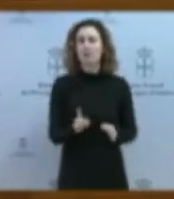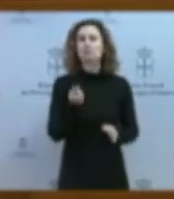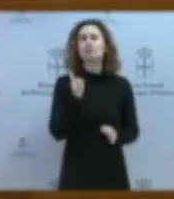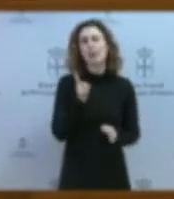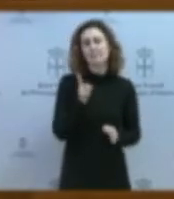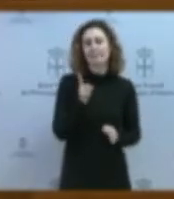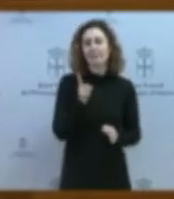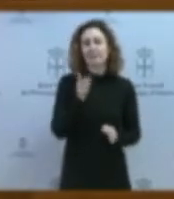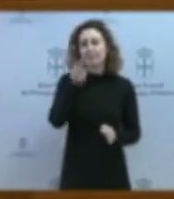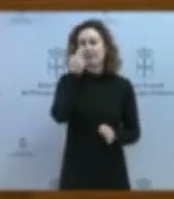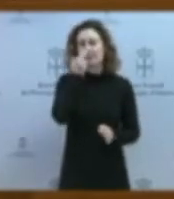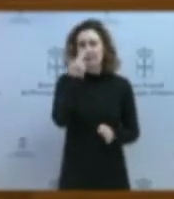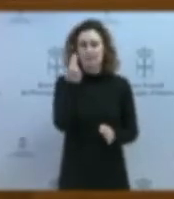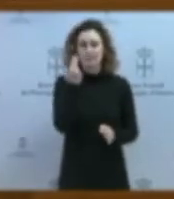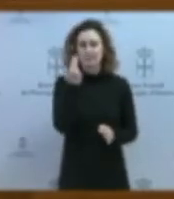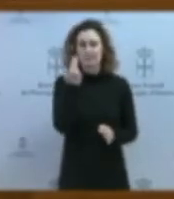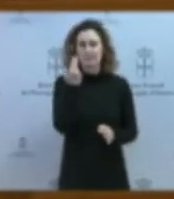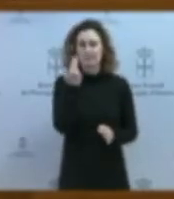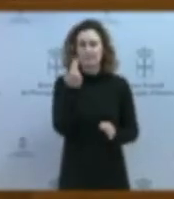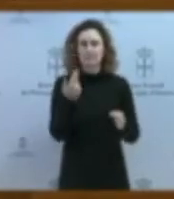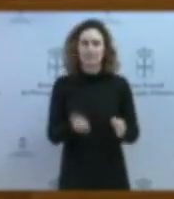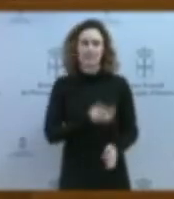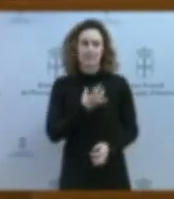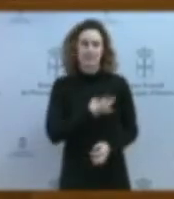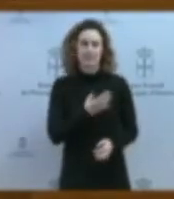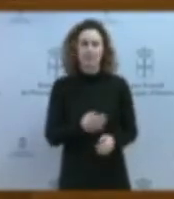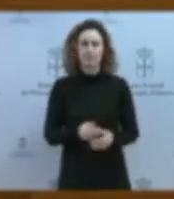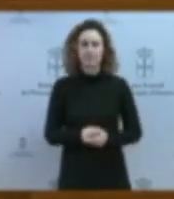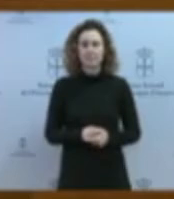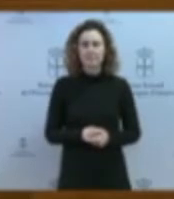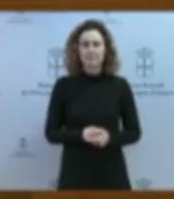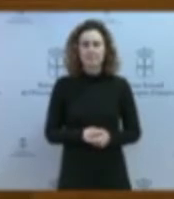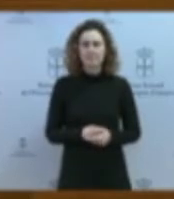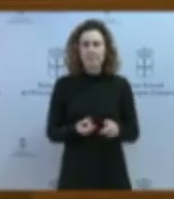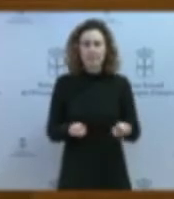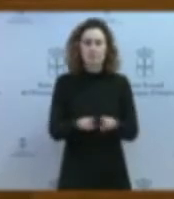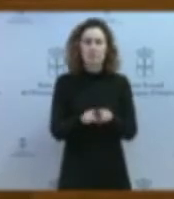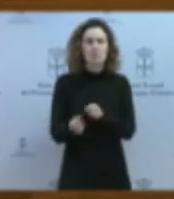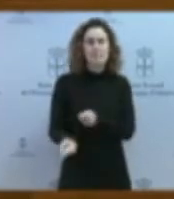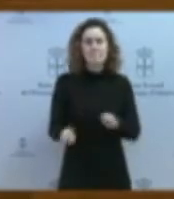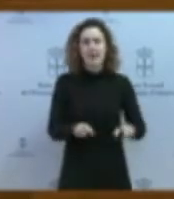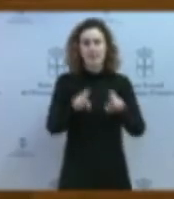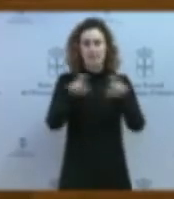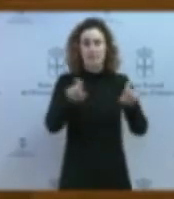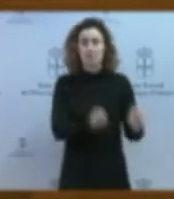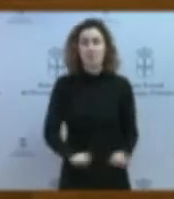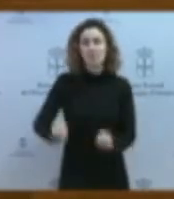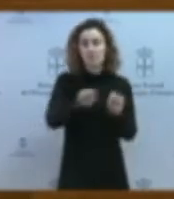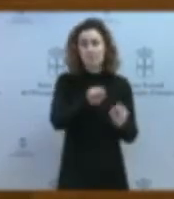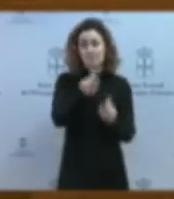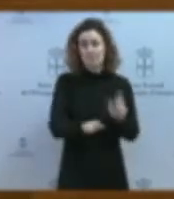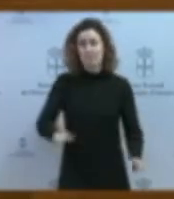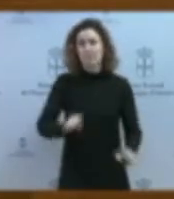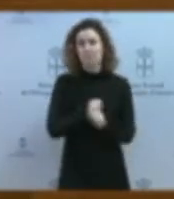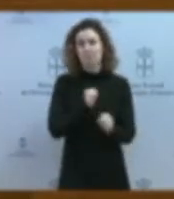organizaciones sindicales, que más se parecen a una empresa que a la defensa que se tiene que tener de los opositores, de las opositoras, de las personas